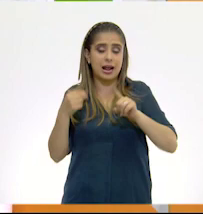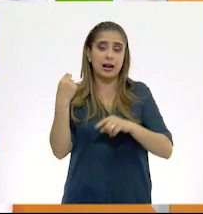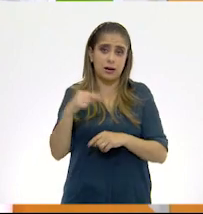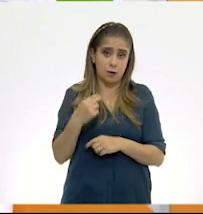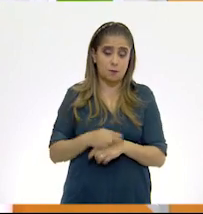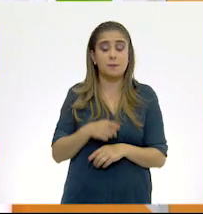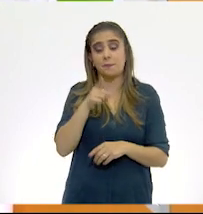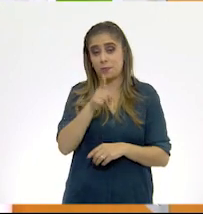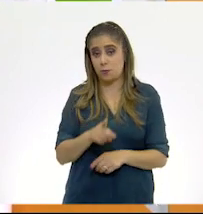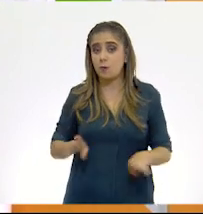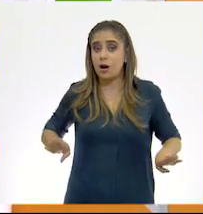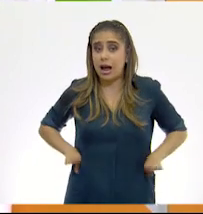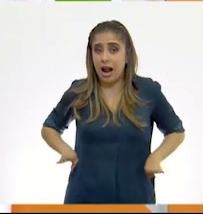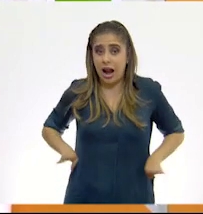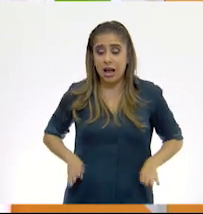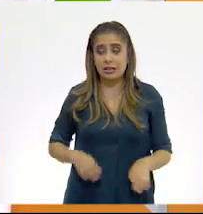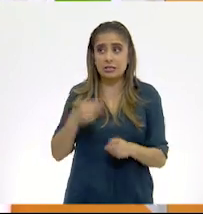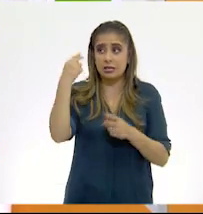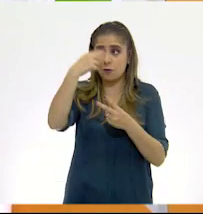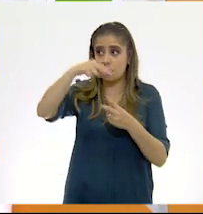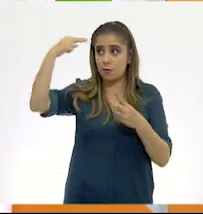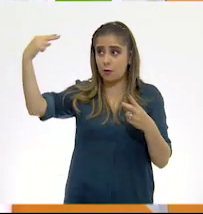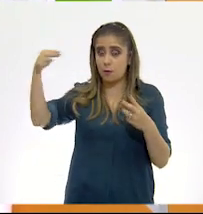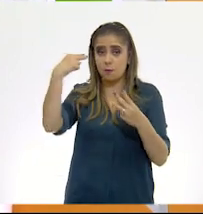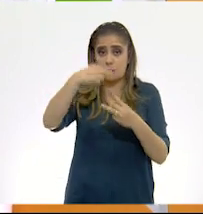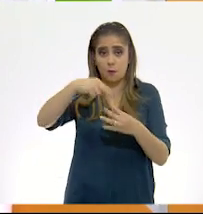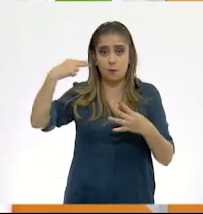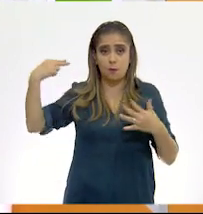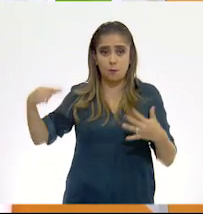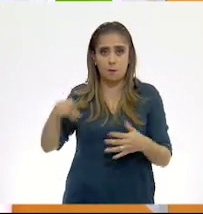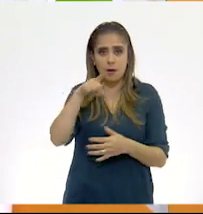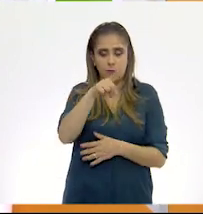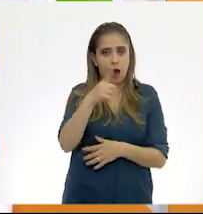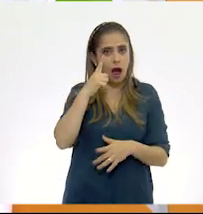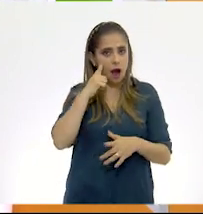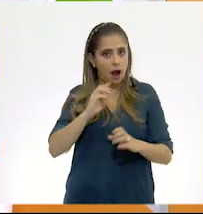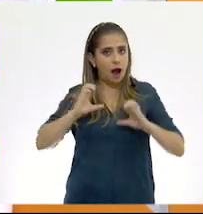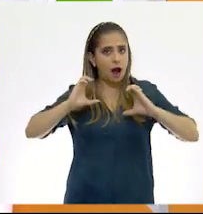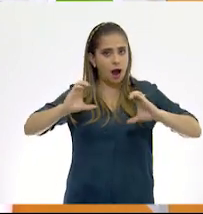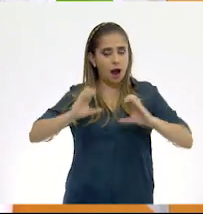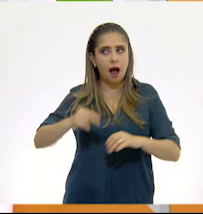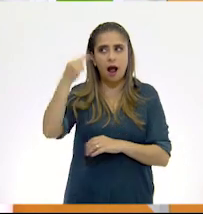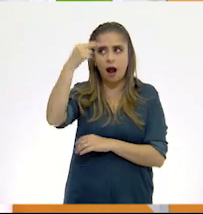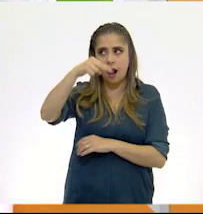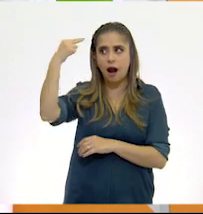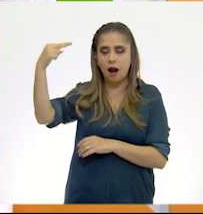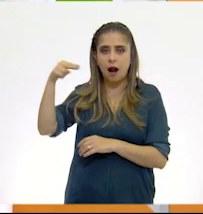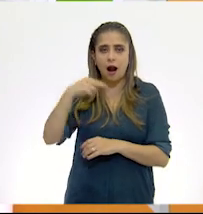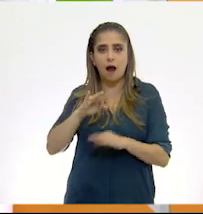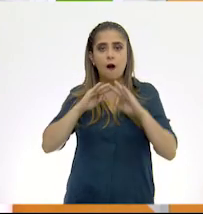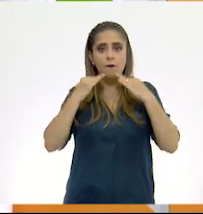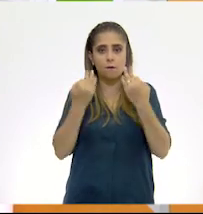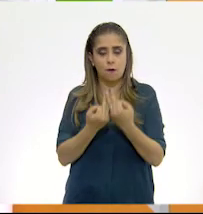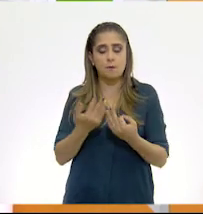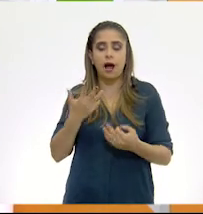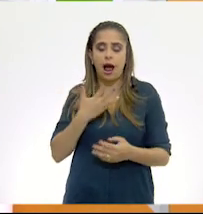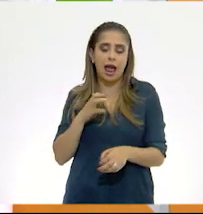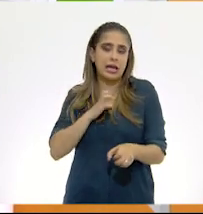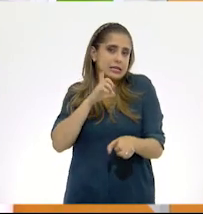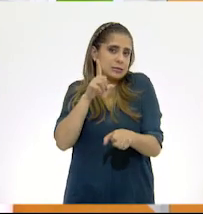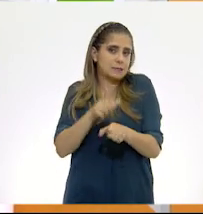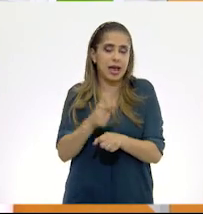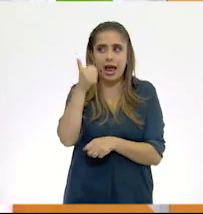son las características para identificarlas e igual cuál es su nombre, porque cada figura geométrica tiene un nombre